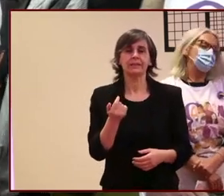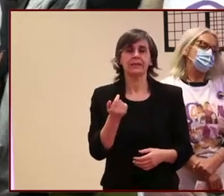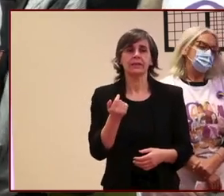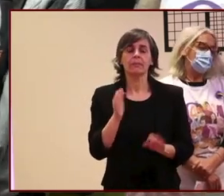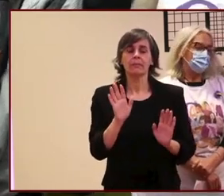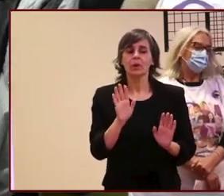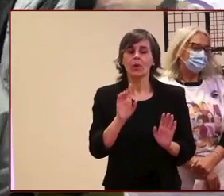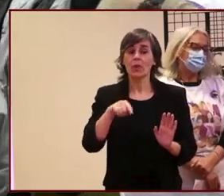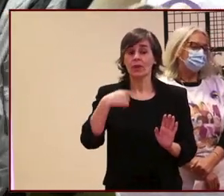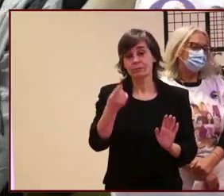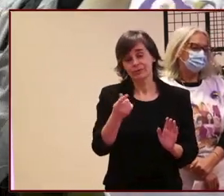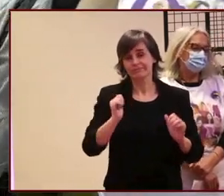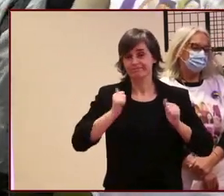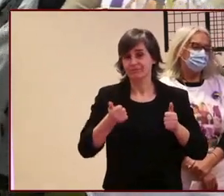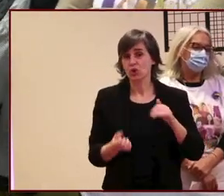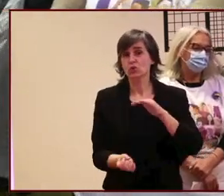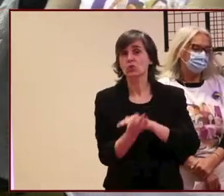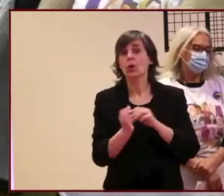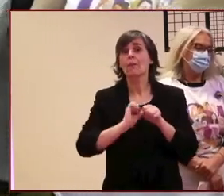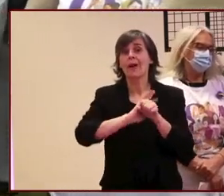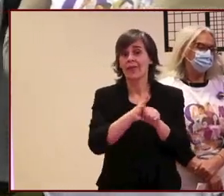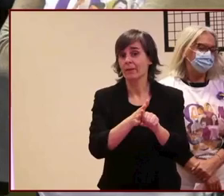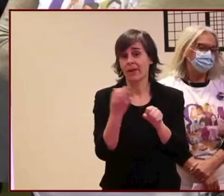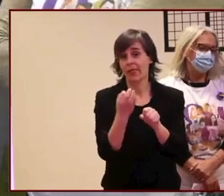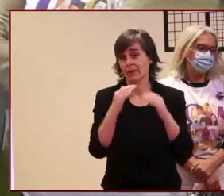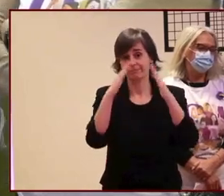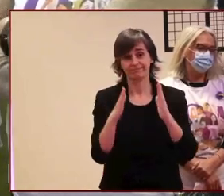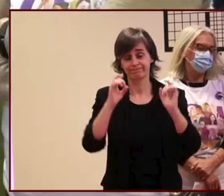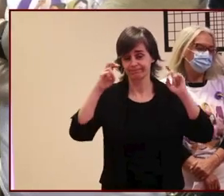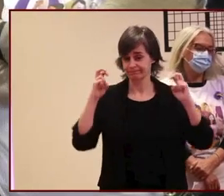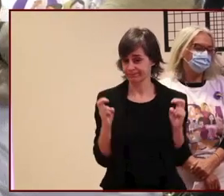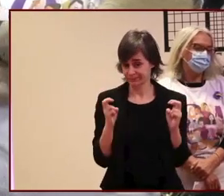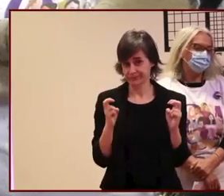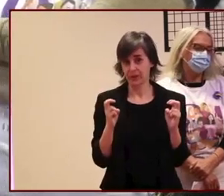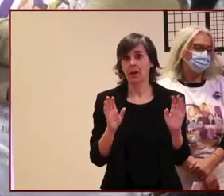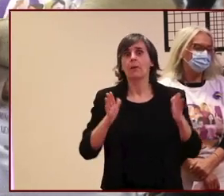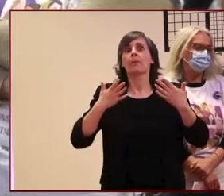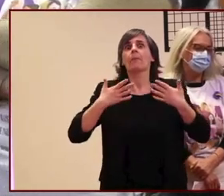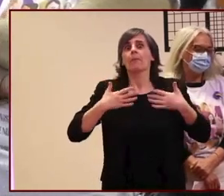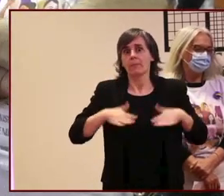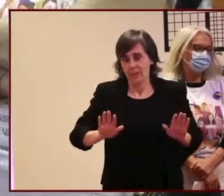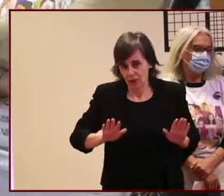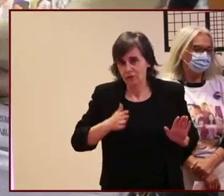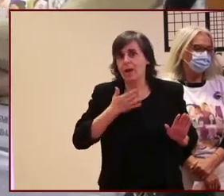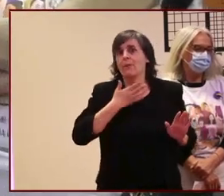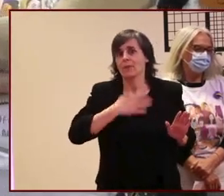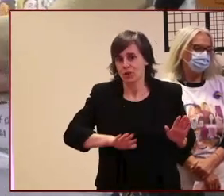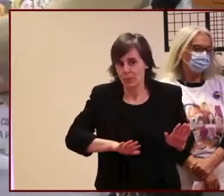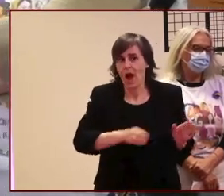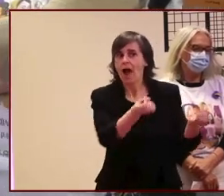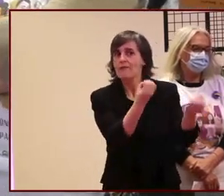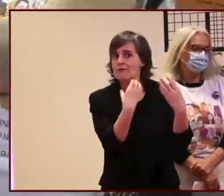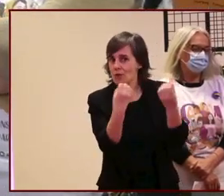esa pandemia todo es una casa menos mal que íbamos recibiendo e información